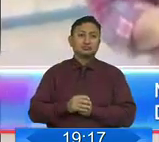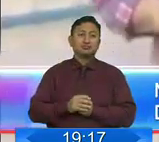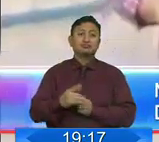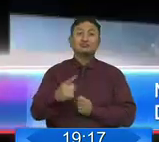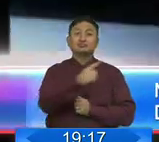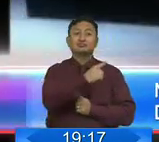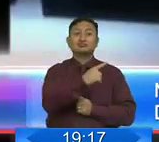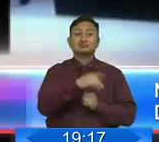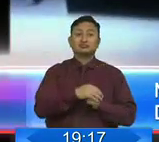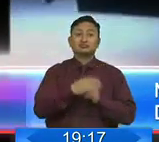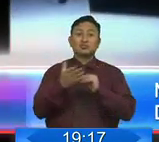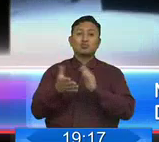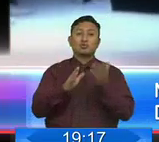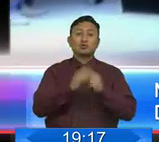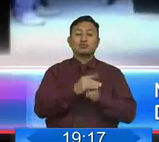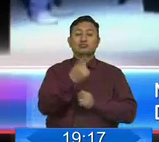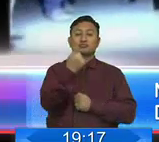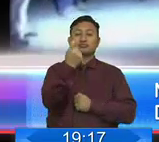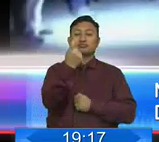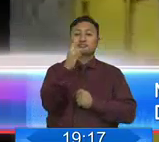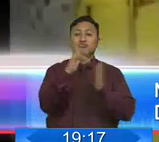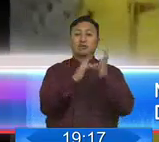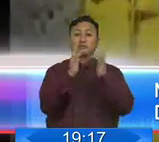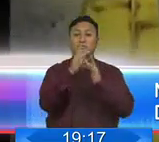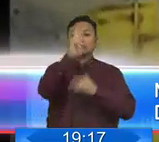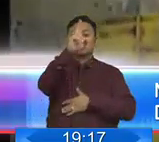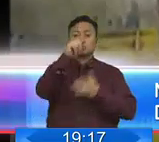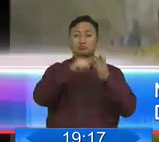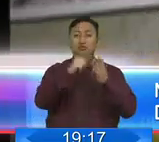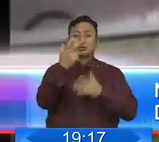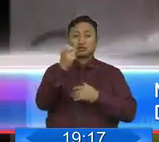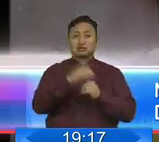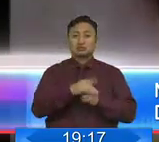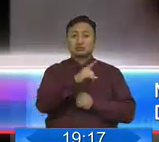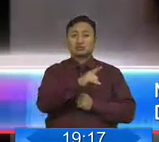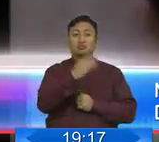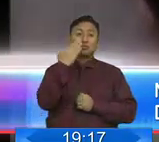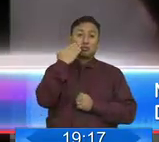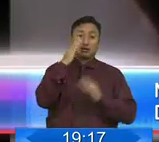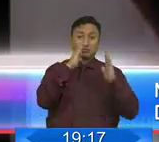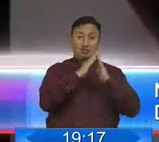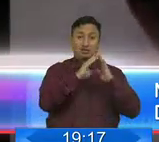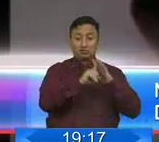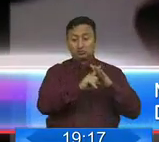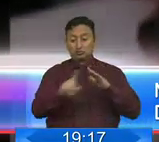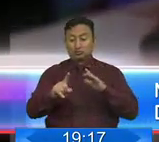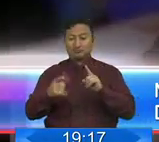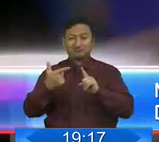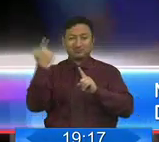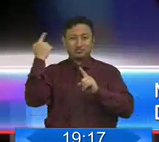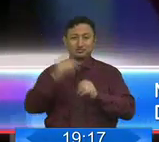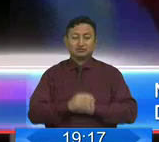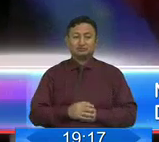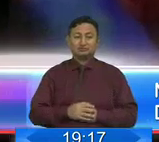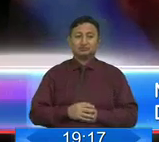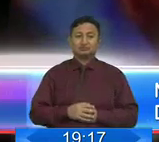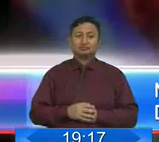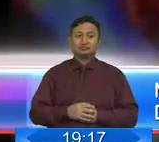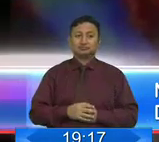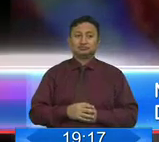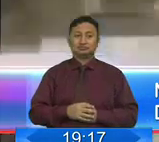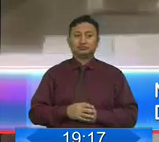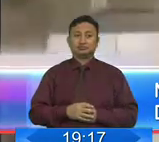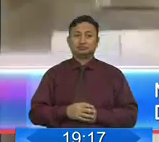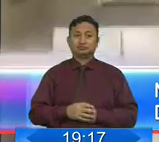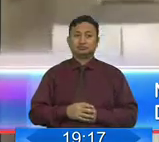Valdivieso fue asesinado el 11 de abril del 2013 al salir de la casa de su progenitora en la ciudad de La Atarazana, donde fue acribillado.